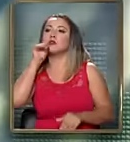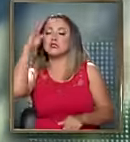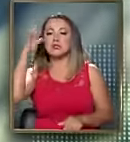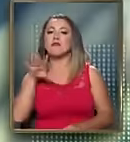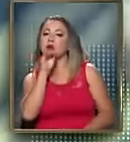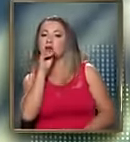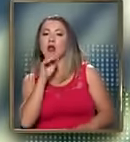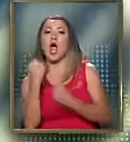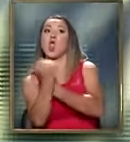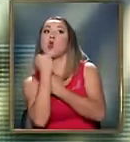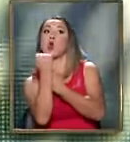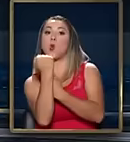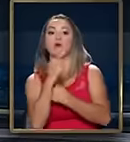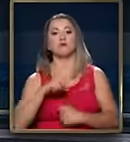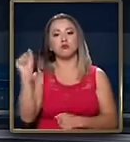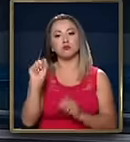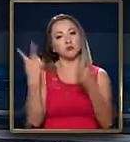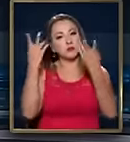caga, weón.